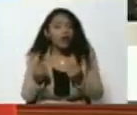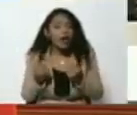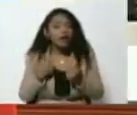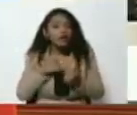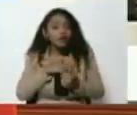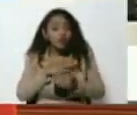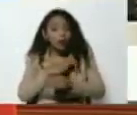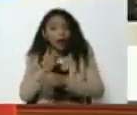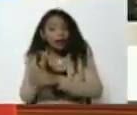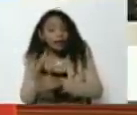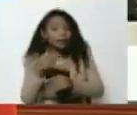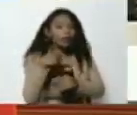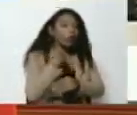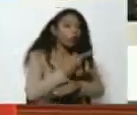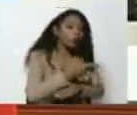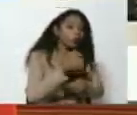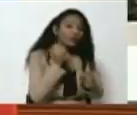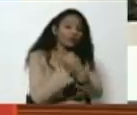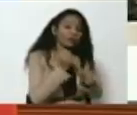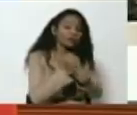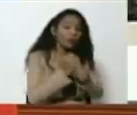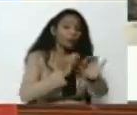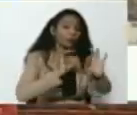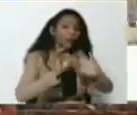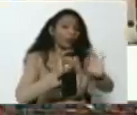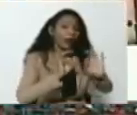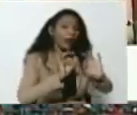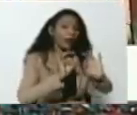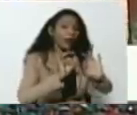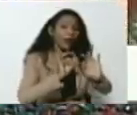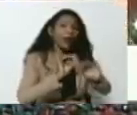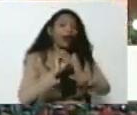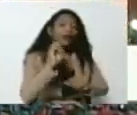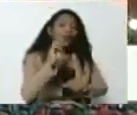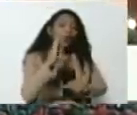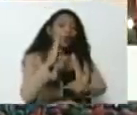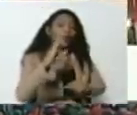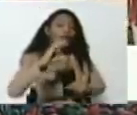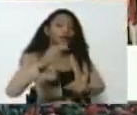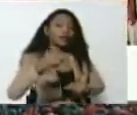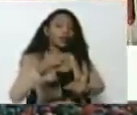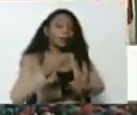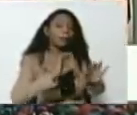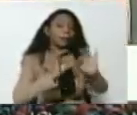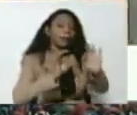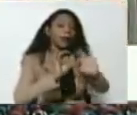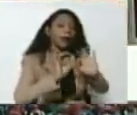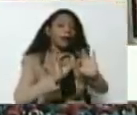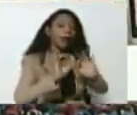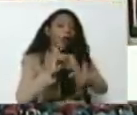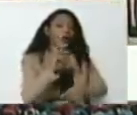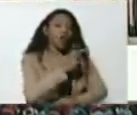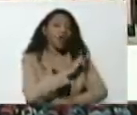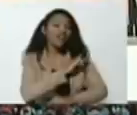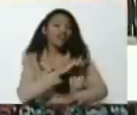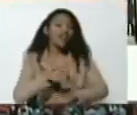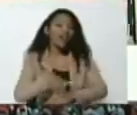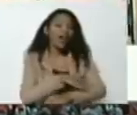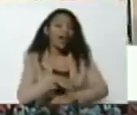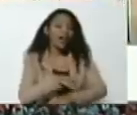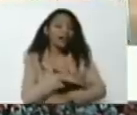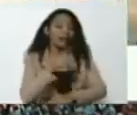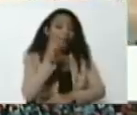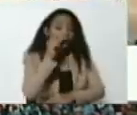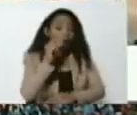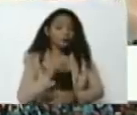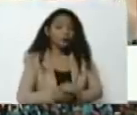que ir trabajando para preparar las VC, para preparar los jefes de calle y las jefes de